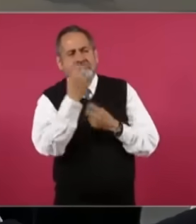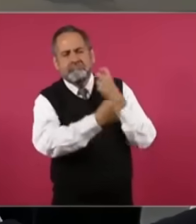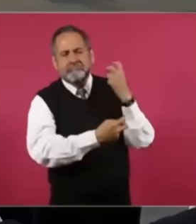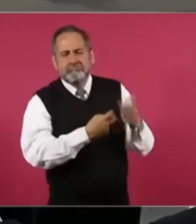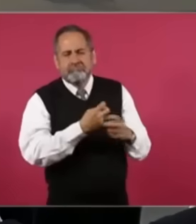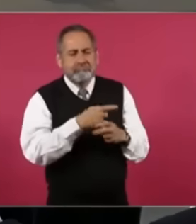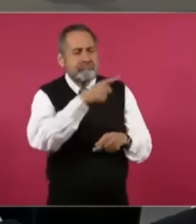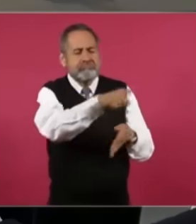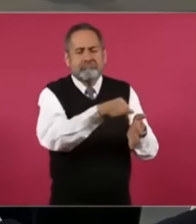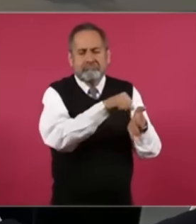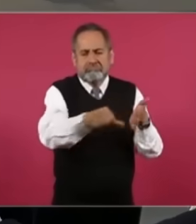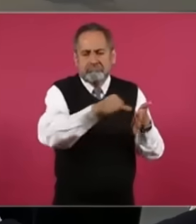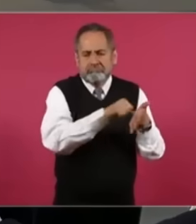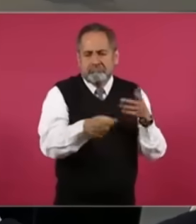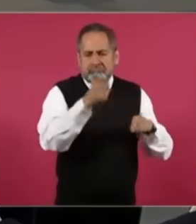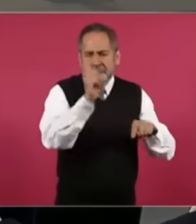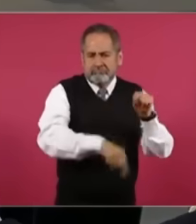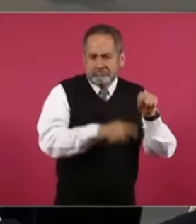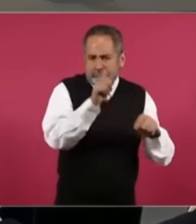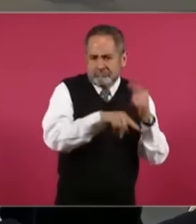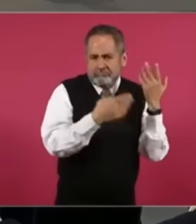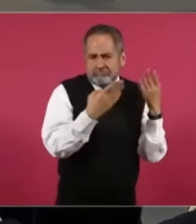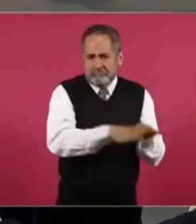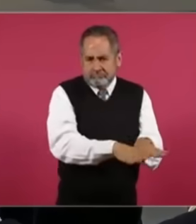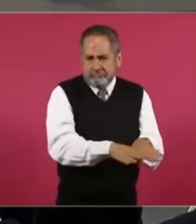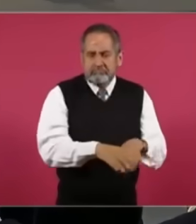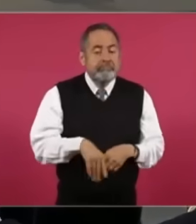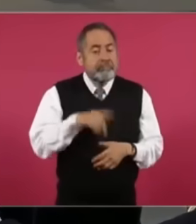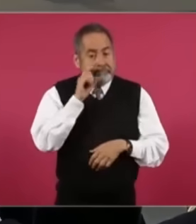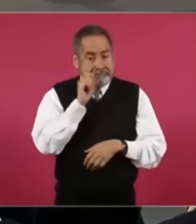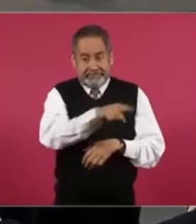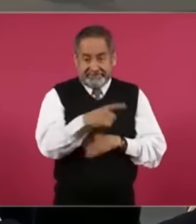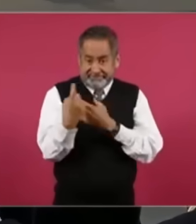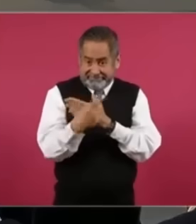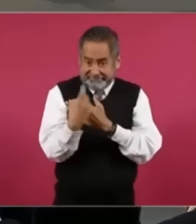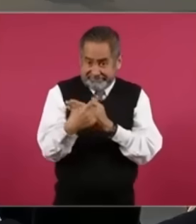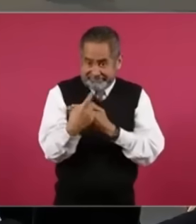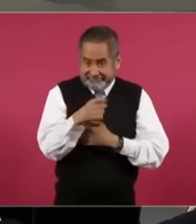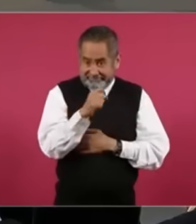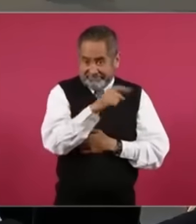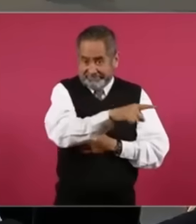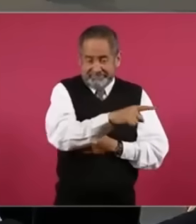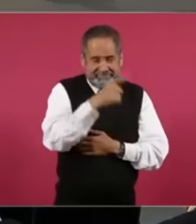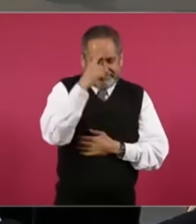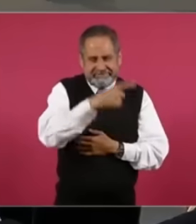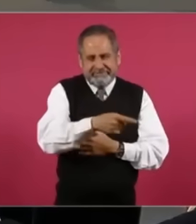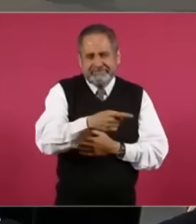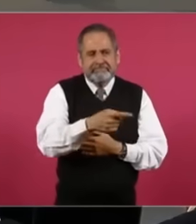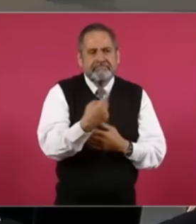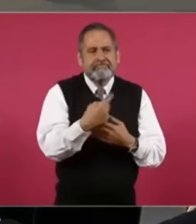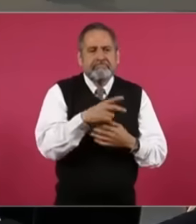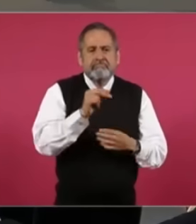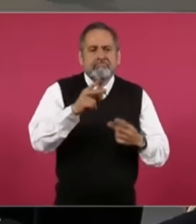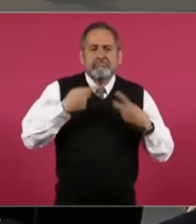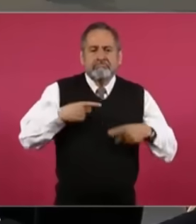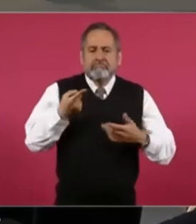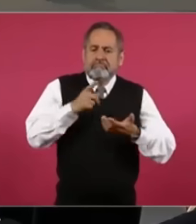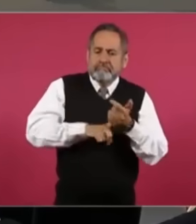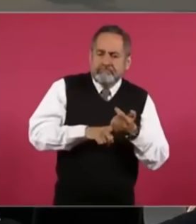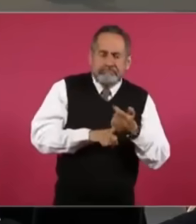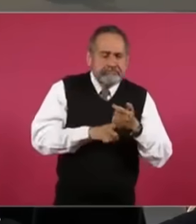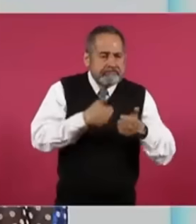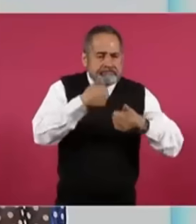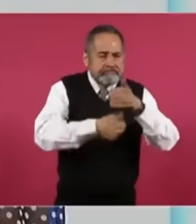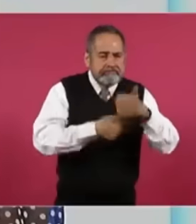sean canceladas. Es decir, estos mismos bots y trolls que trabajan para este tipo de campañas